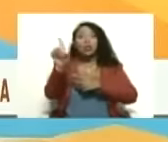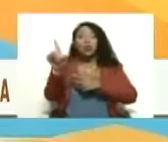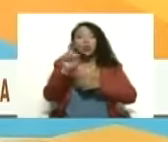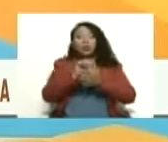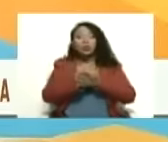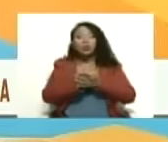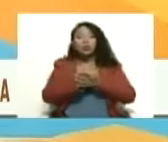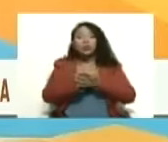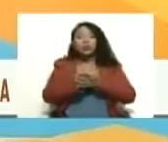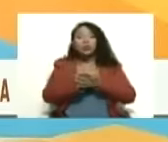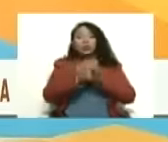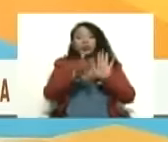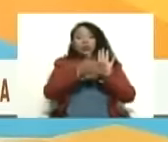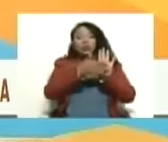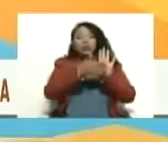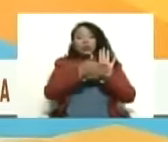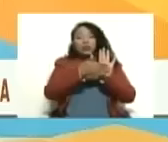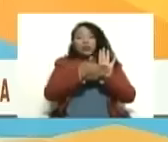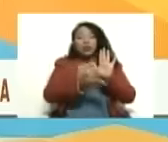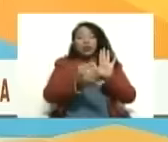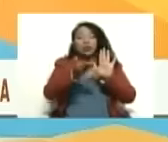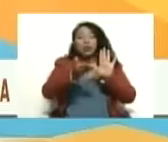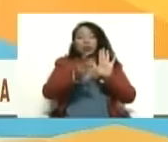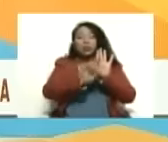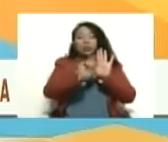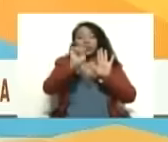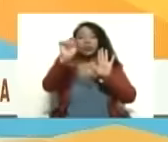del texto fundamental